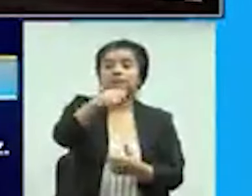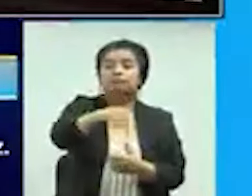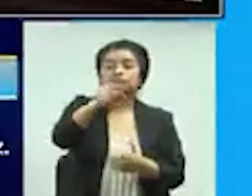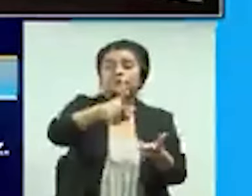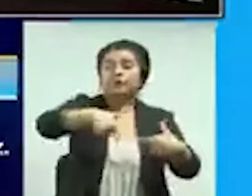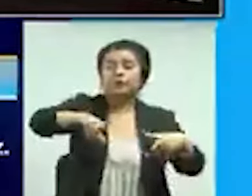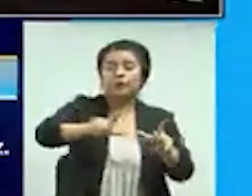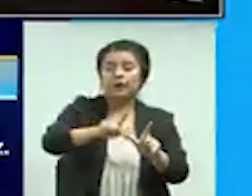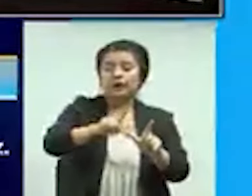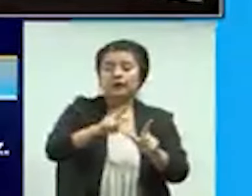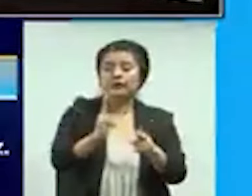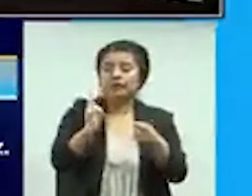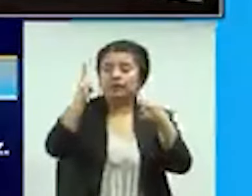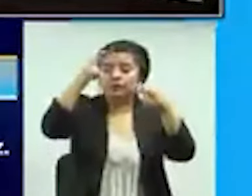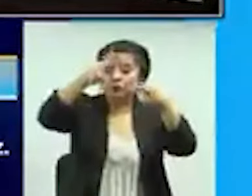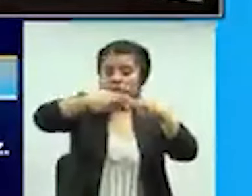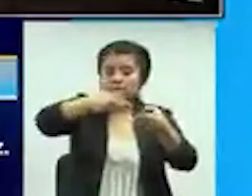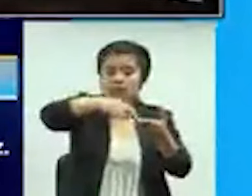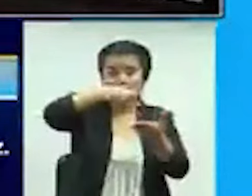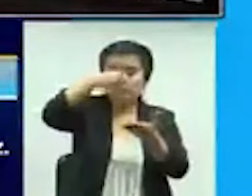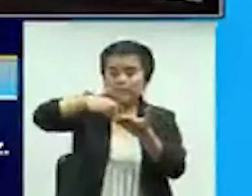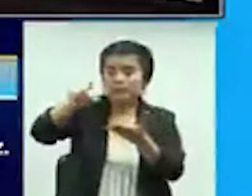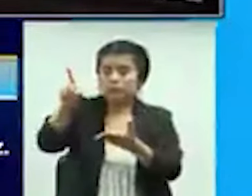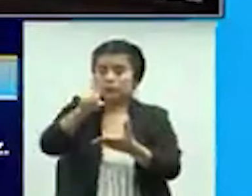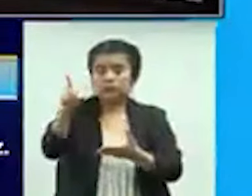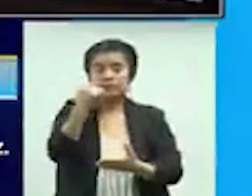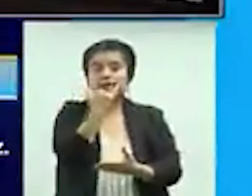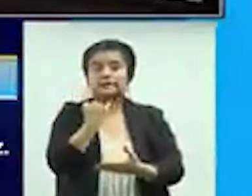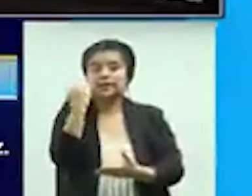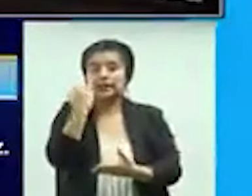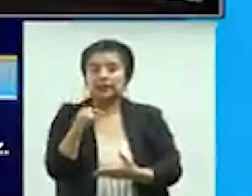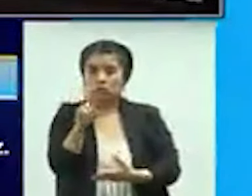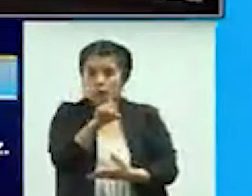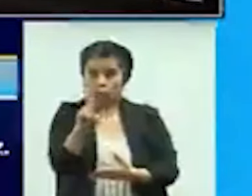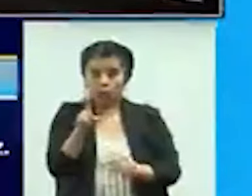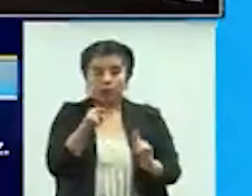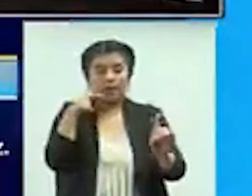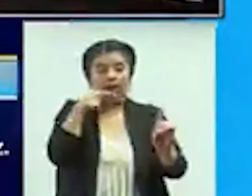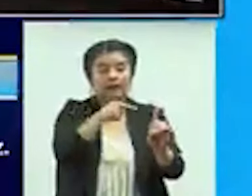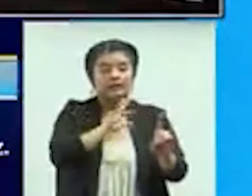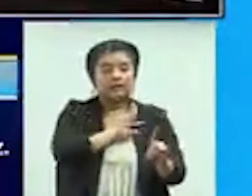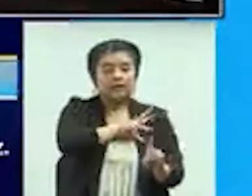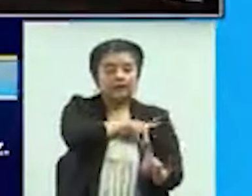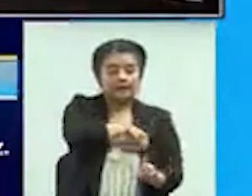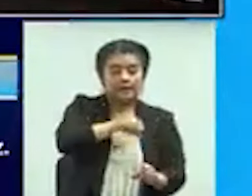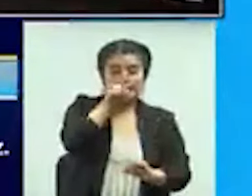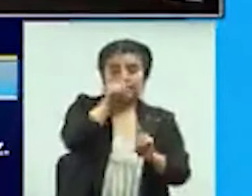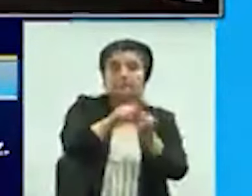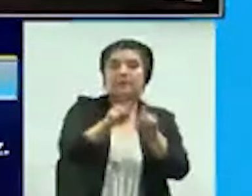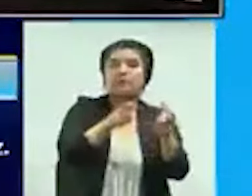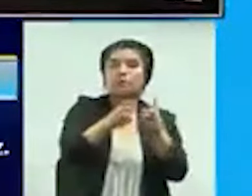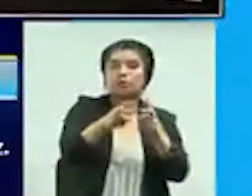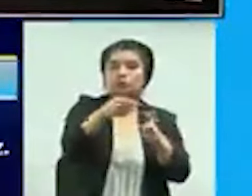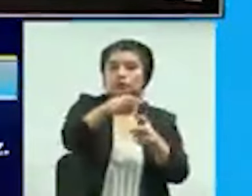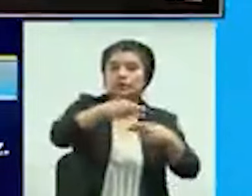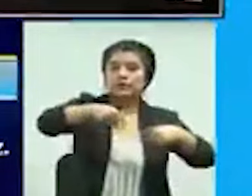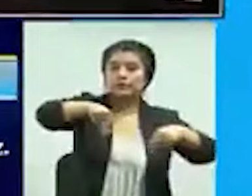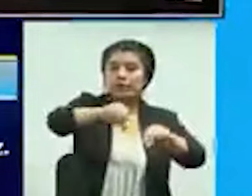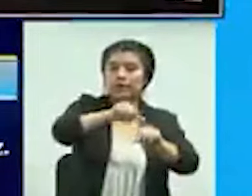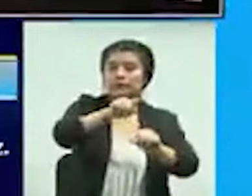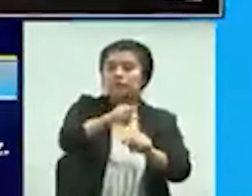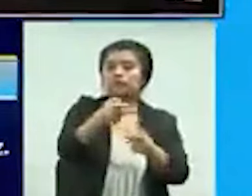de esas fronteras no pertenece a Israel sino a Palestina, y el control ejercido por Israel sobre estas tierras es